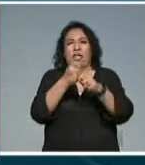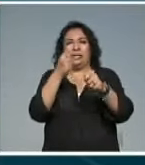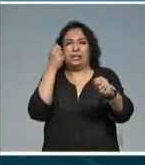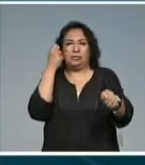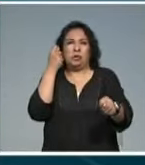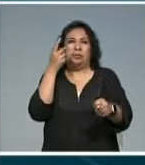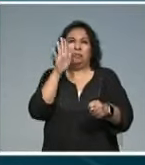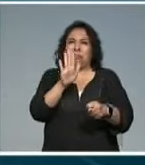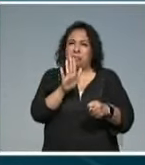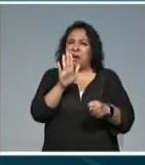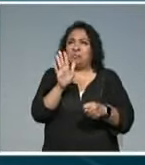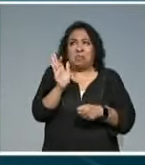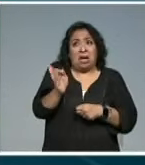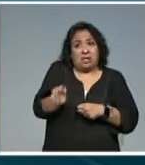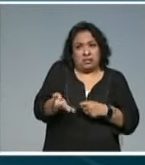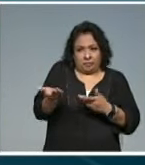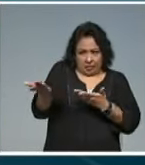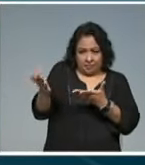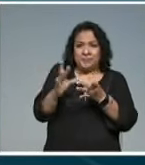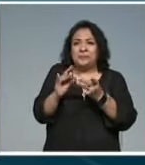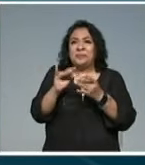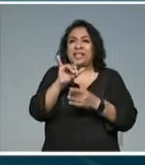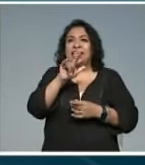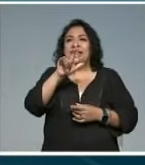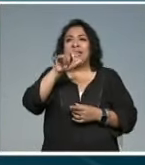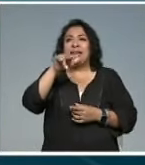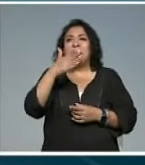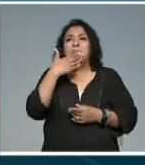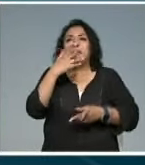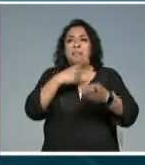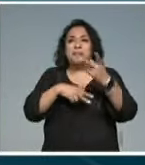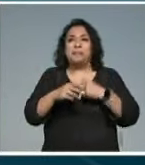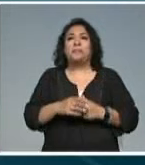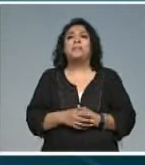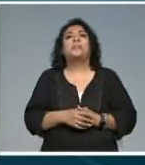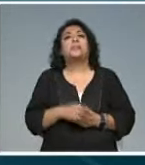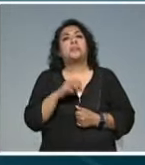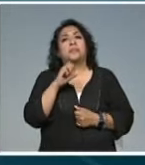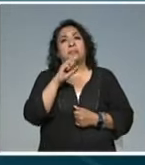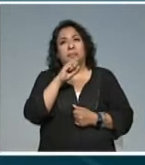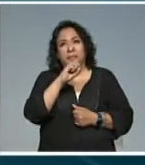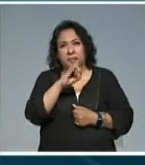que pareciera que va cediendo, ¿no? Cuéntanos, Ileana, bienvenida. Claro,